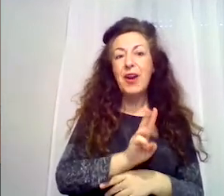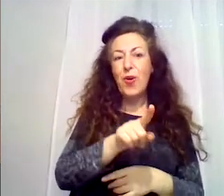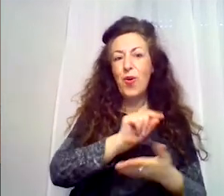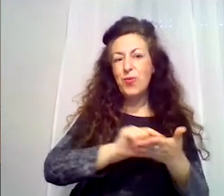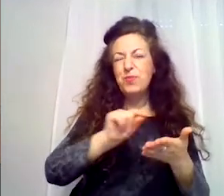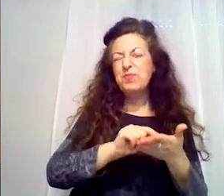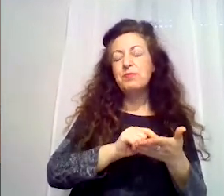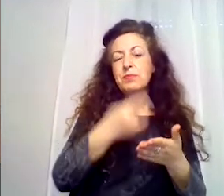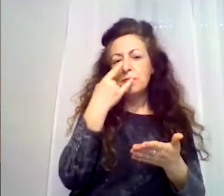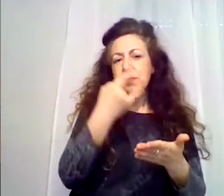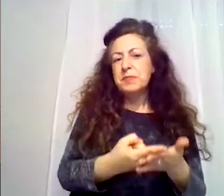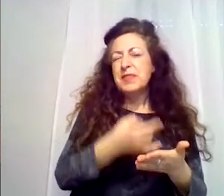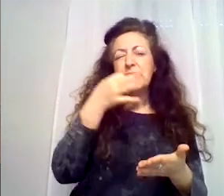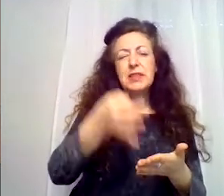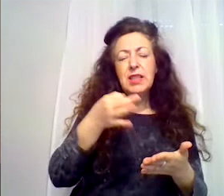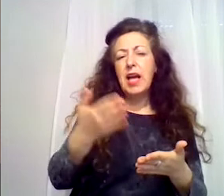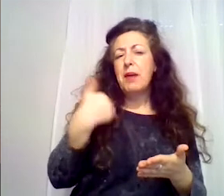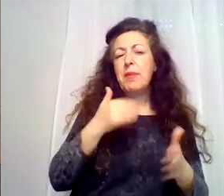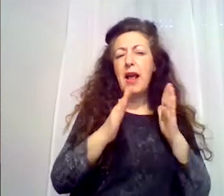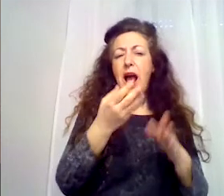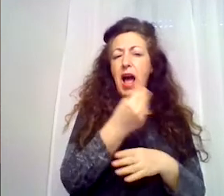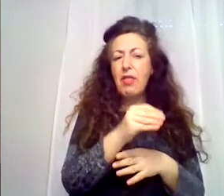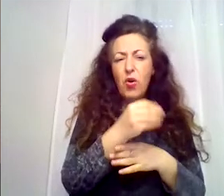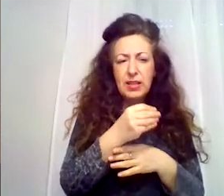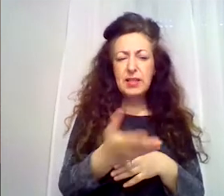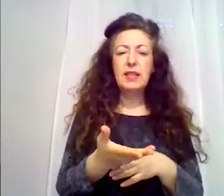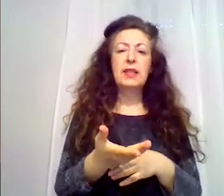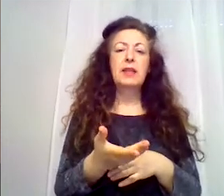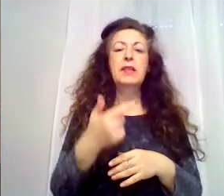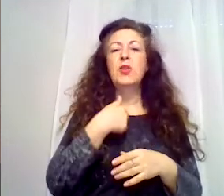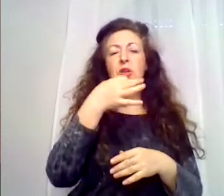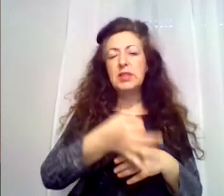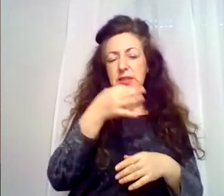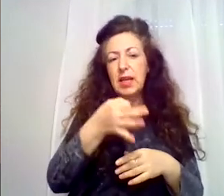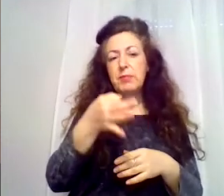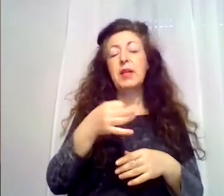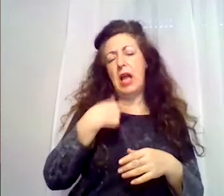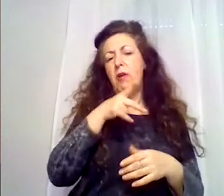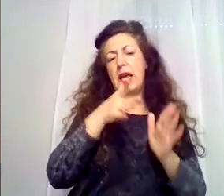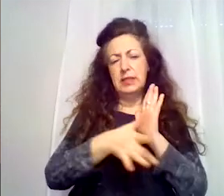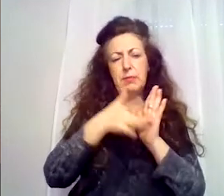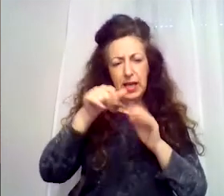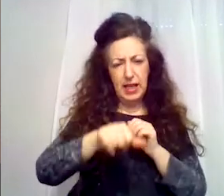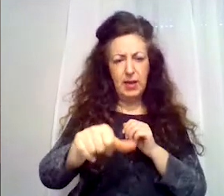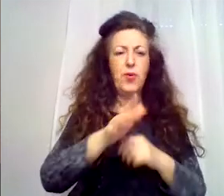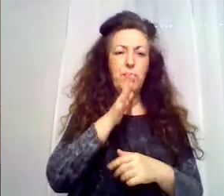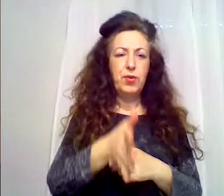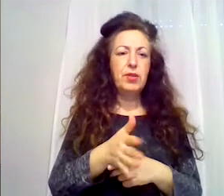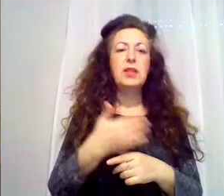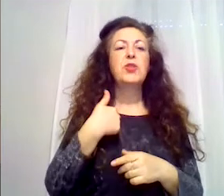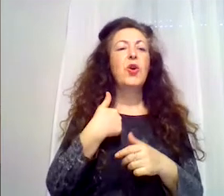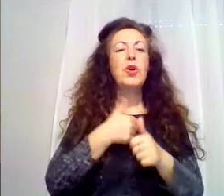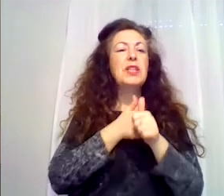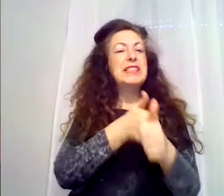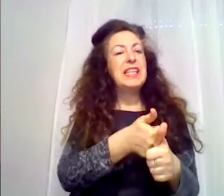vamos a hablar en los próximos minutos. Sin embargo, la figura de Christopher Marlowe es una figura que me ha cautivado desde que soy adolescente. Lo